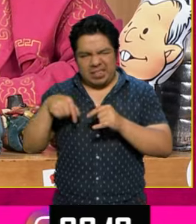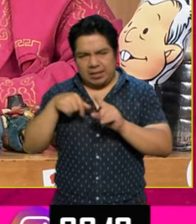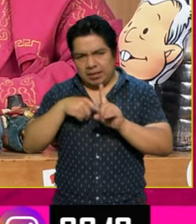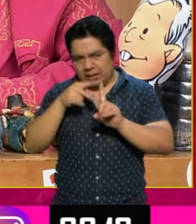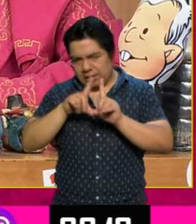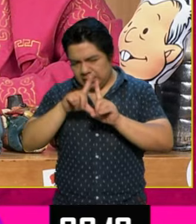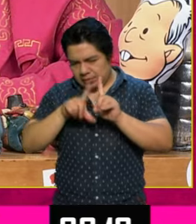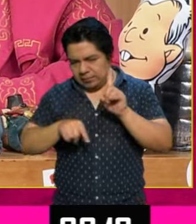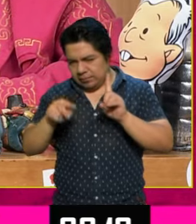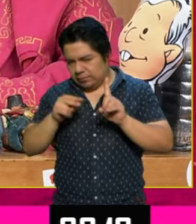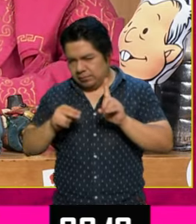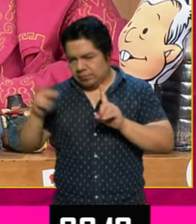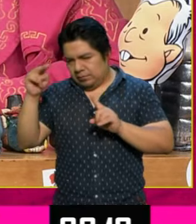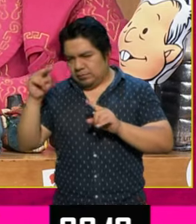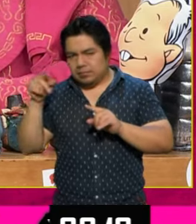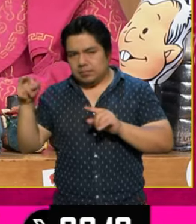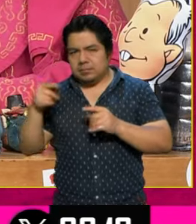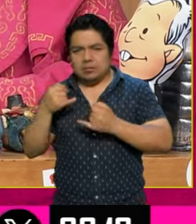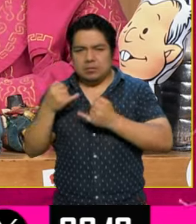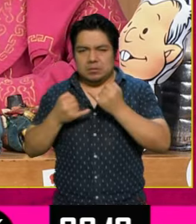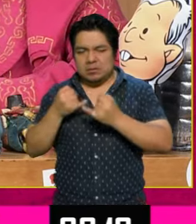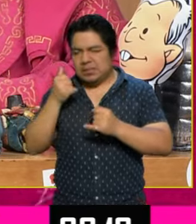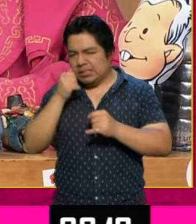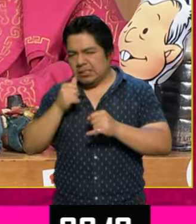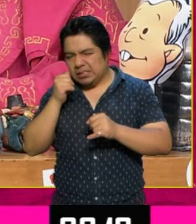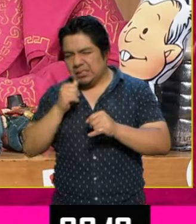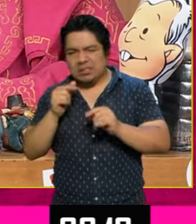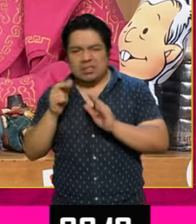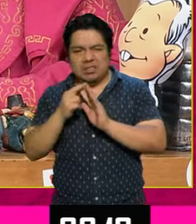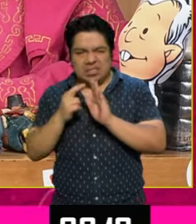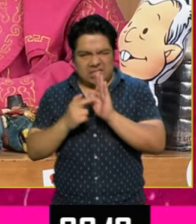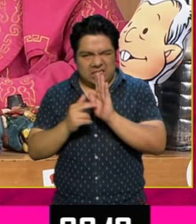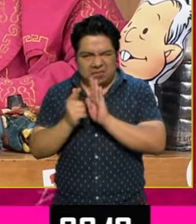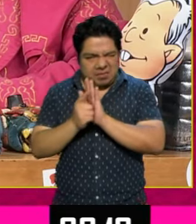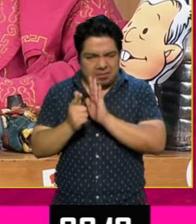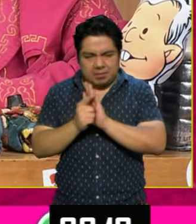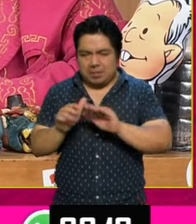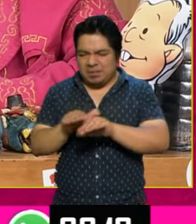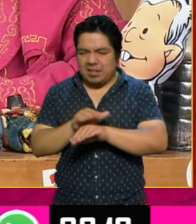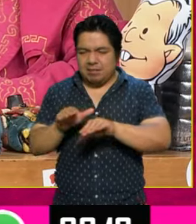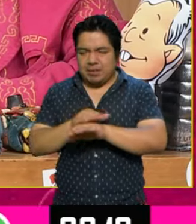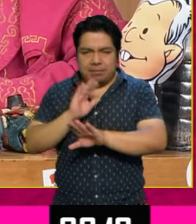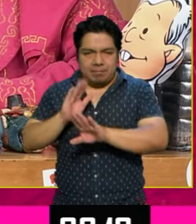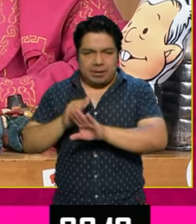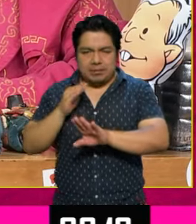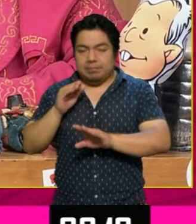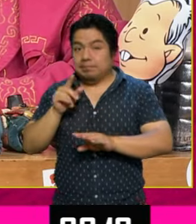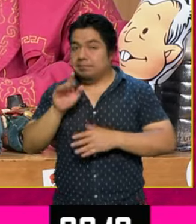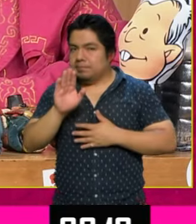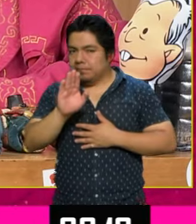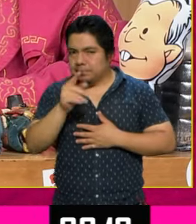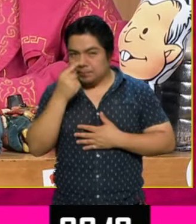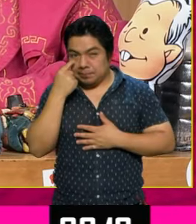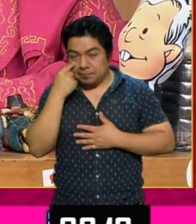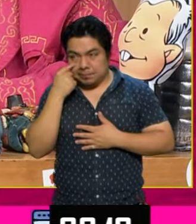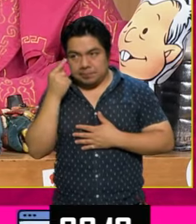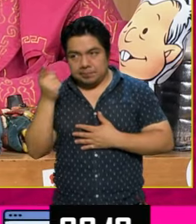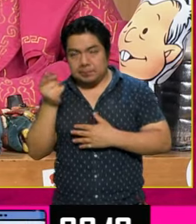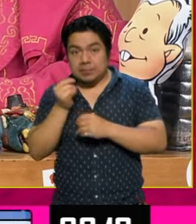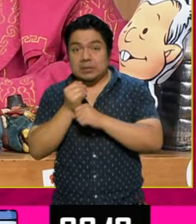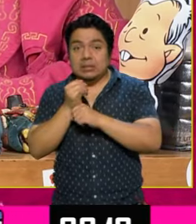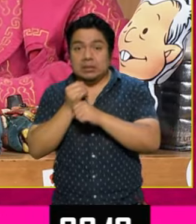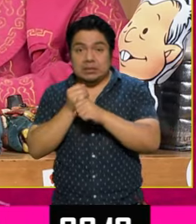Que además eran los jueces que más estaba dando lata contra la reforma. Híjole. Yo ahí tendría que averiguar bien no haya